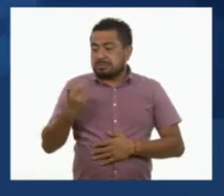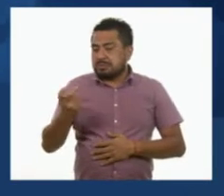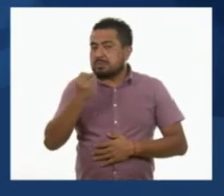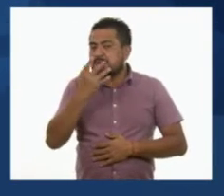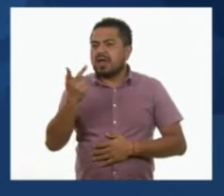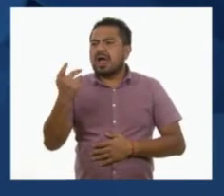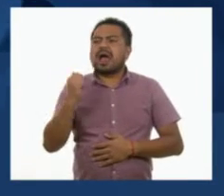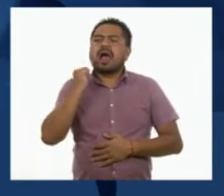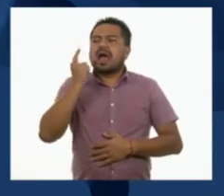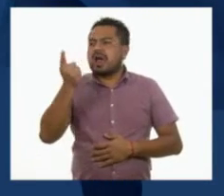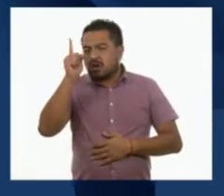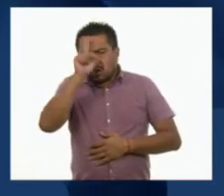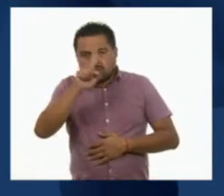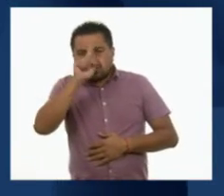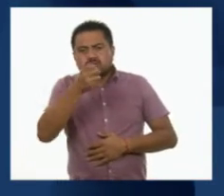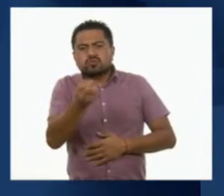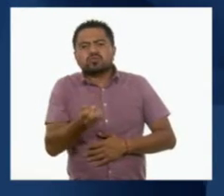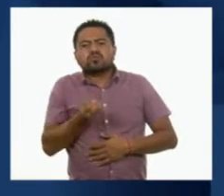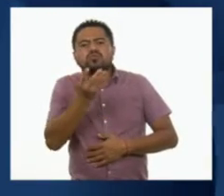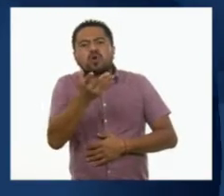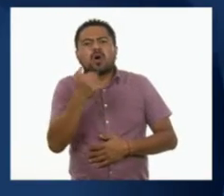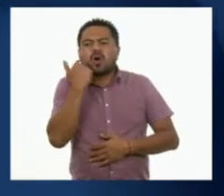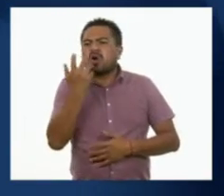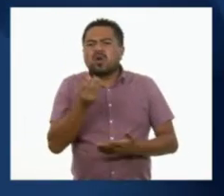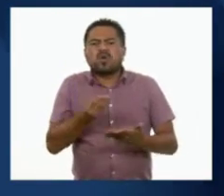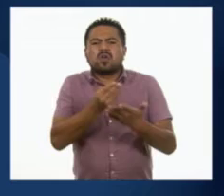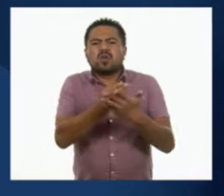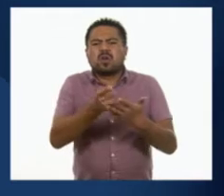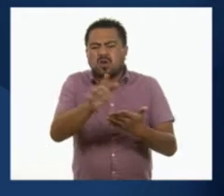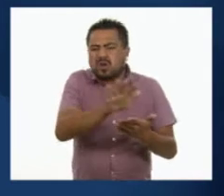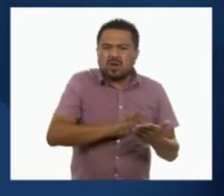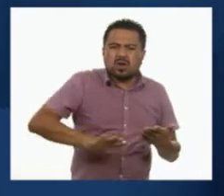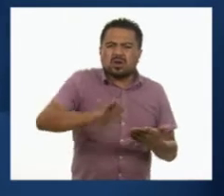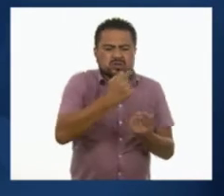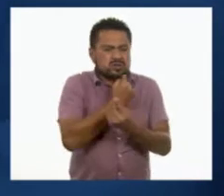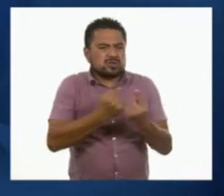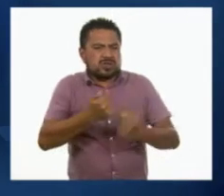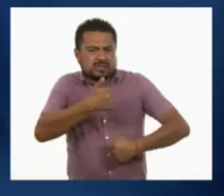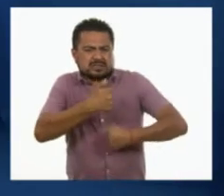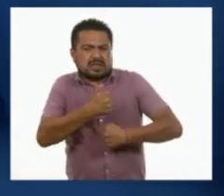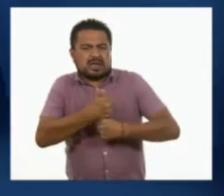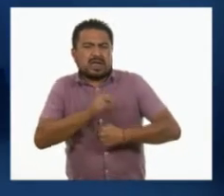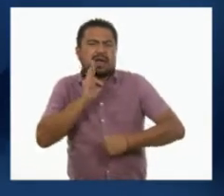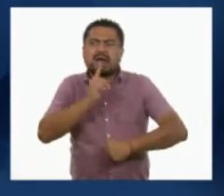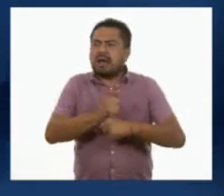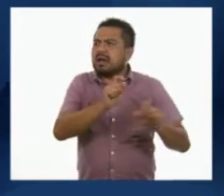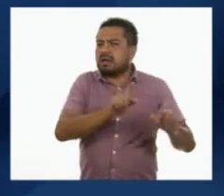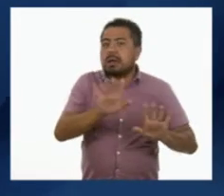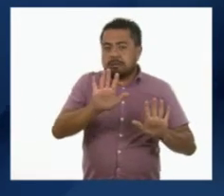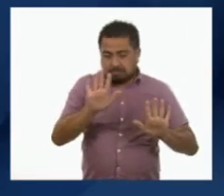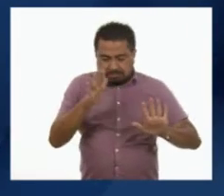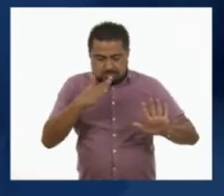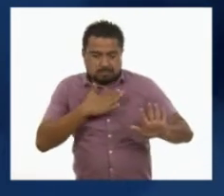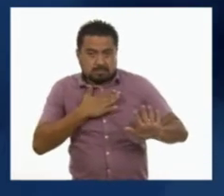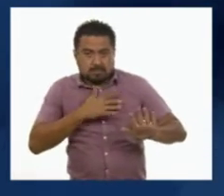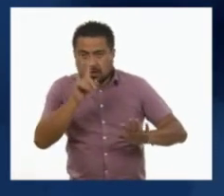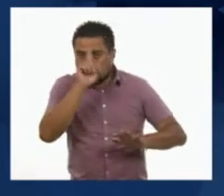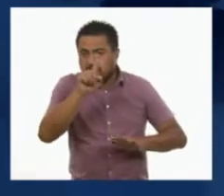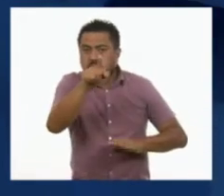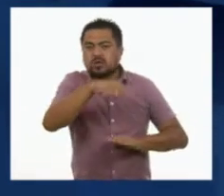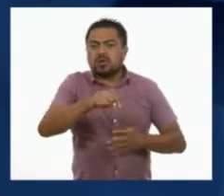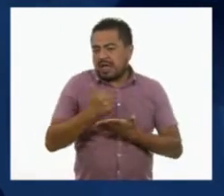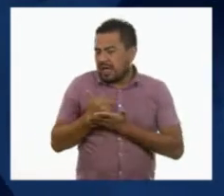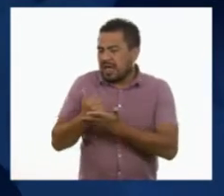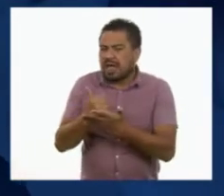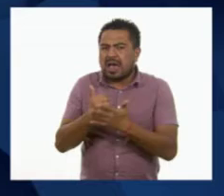Excelente. ¿Tienes algún consejo para darles o algo que les quieras decir a las niñas y niños de sexto que ven el programa? Mi consejo es que ayuden en